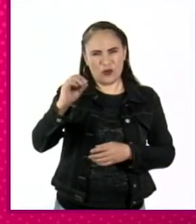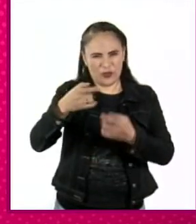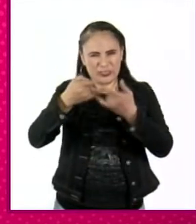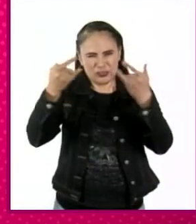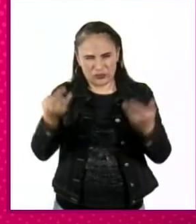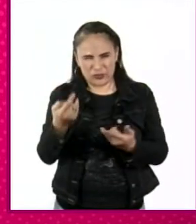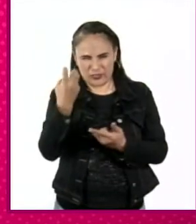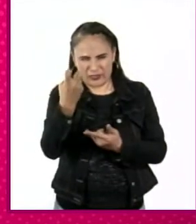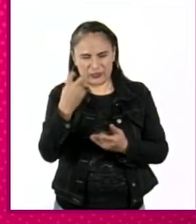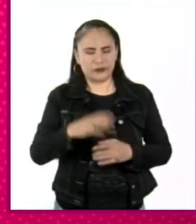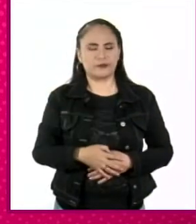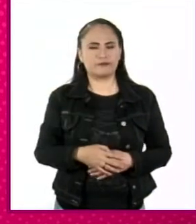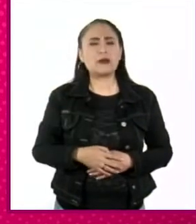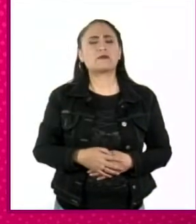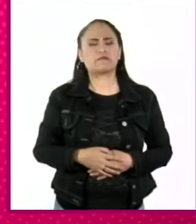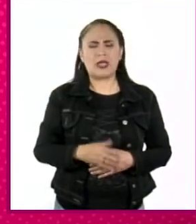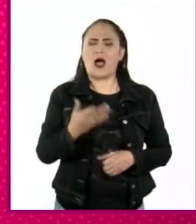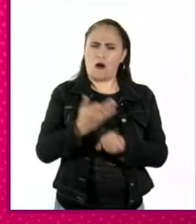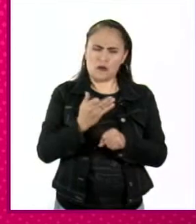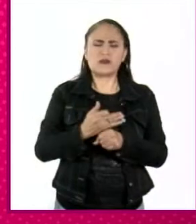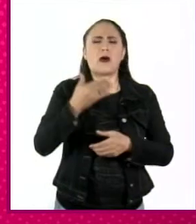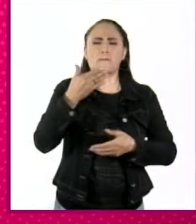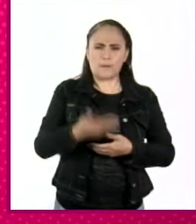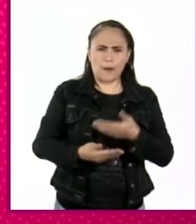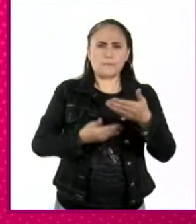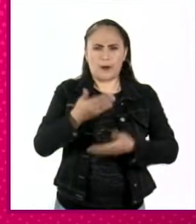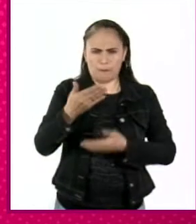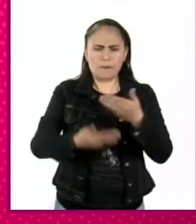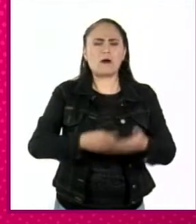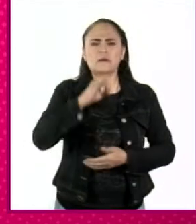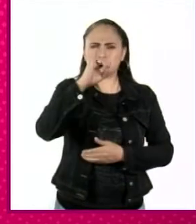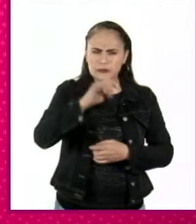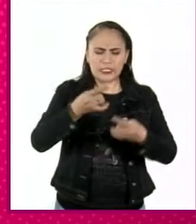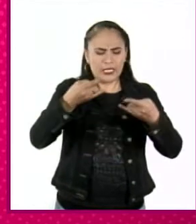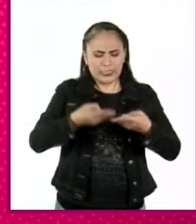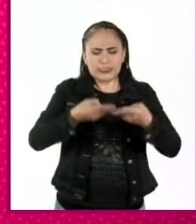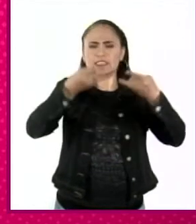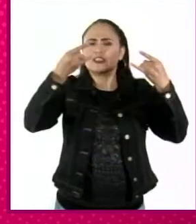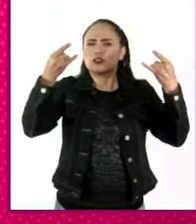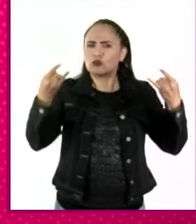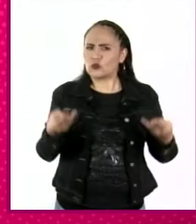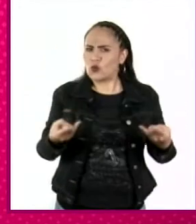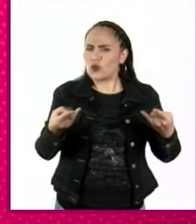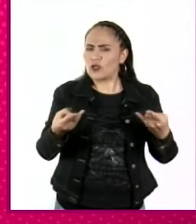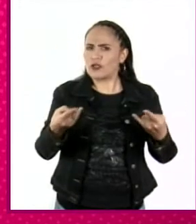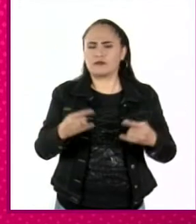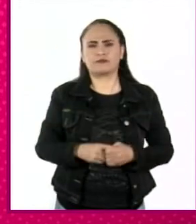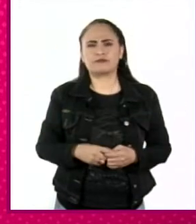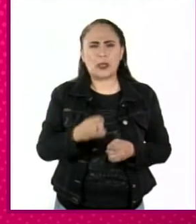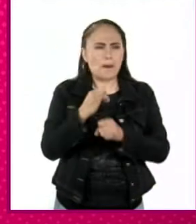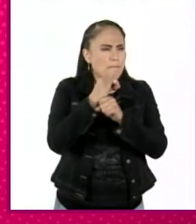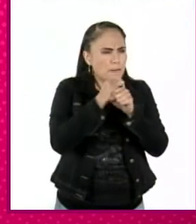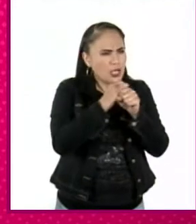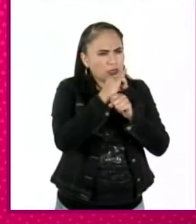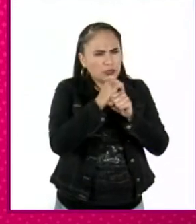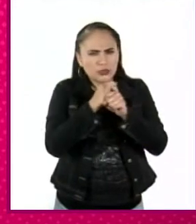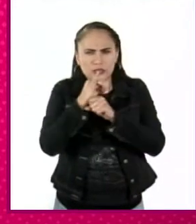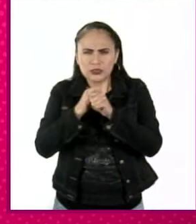un gran avance donde la historia ha permitido el estudio